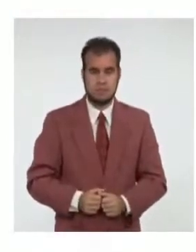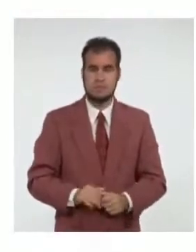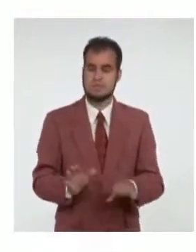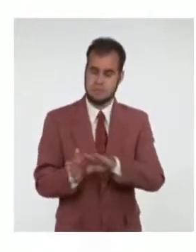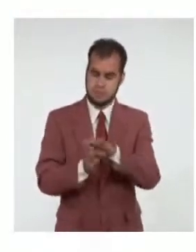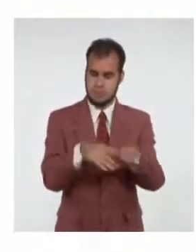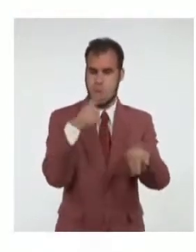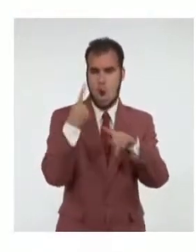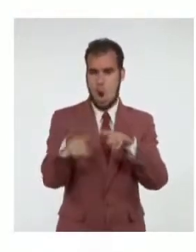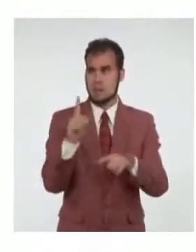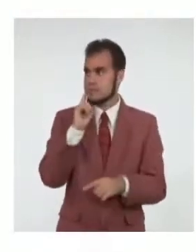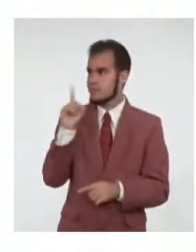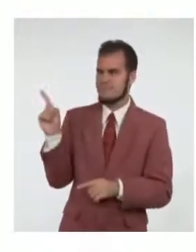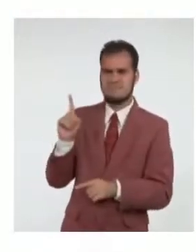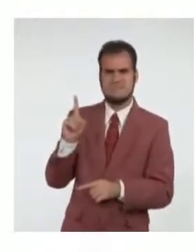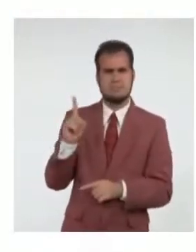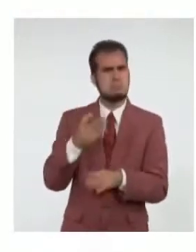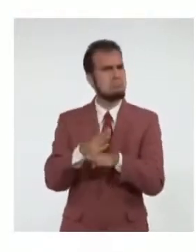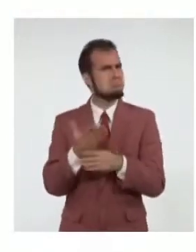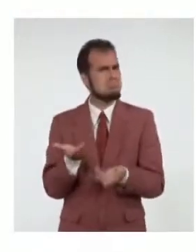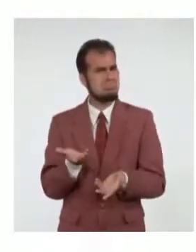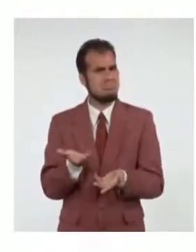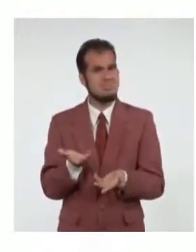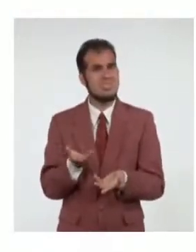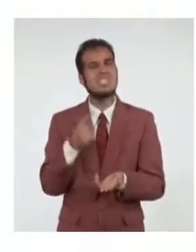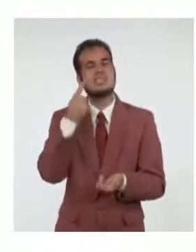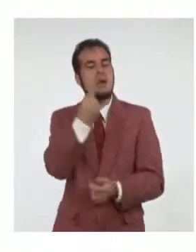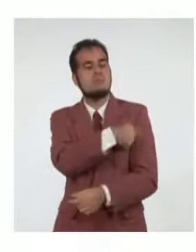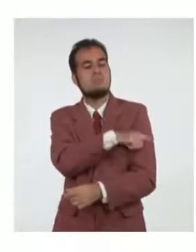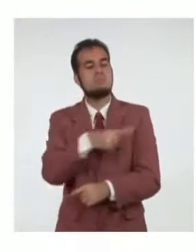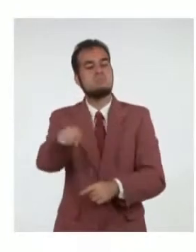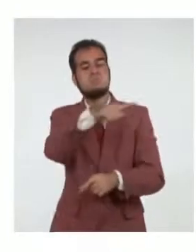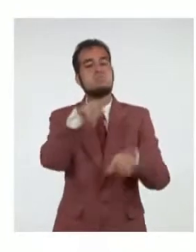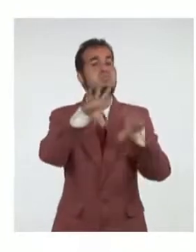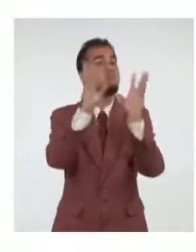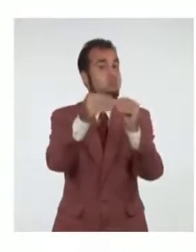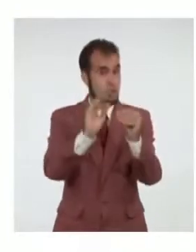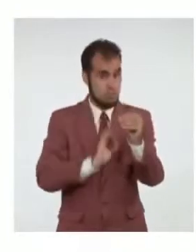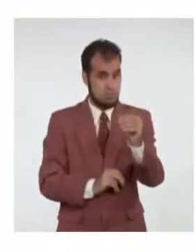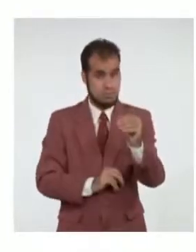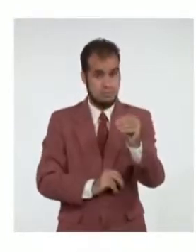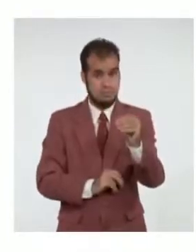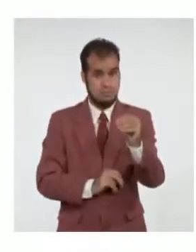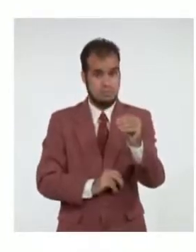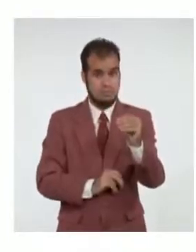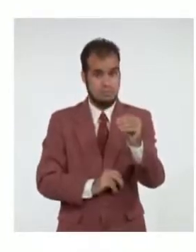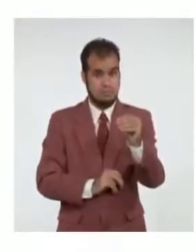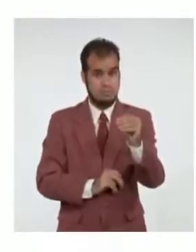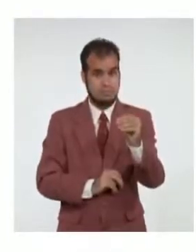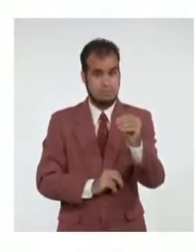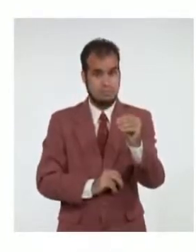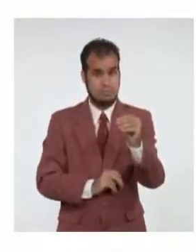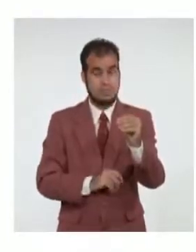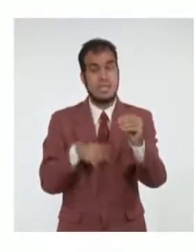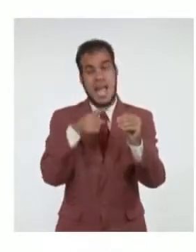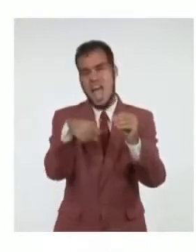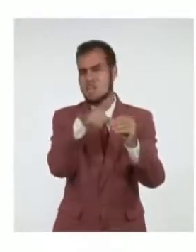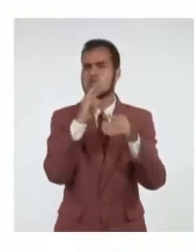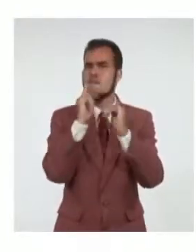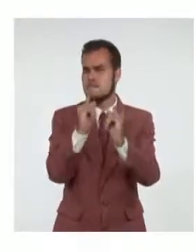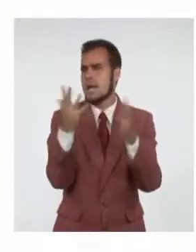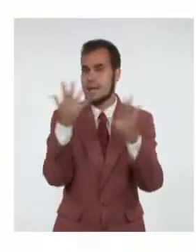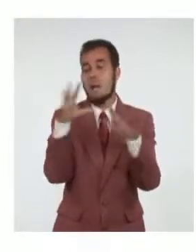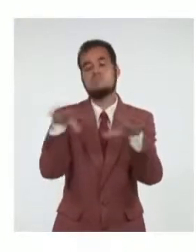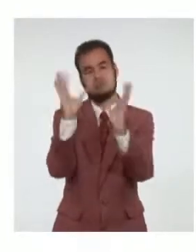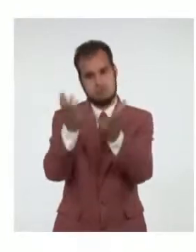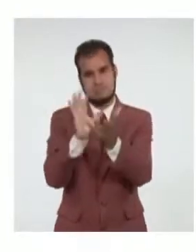con relación a la población total. Total, que es la que el mundo reporta, por eso es la que estamos pegados a 20%. Esta con población total de